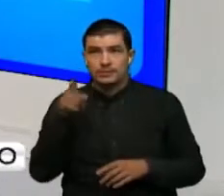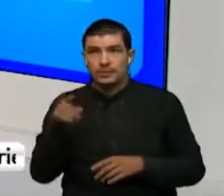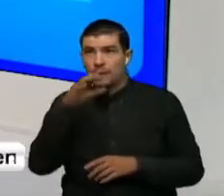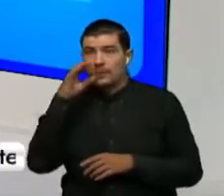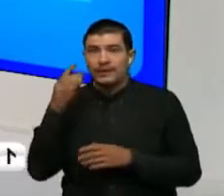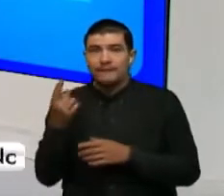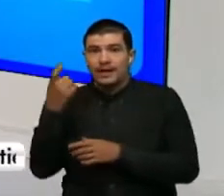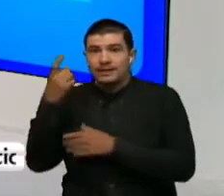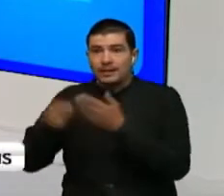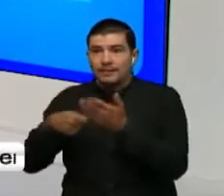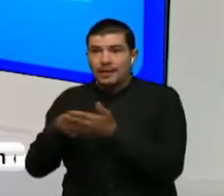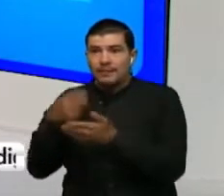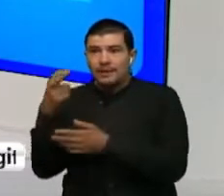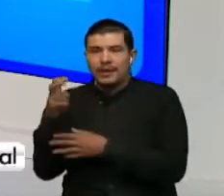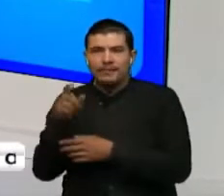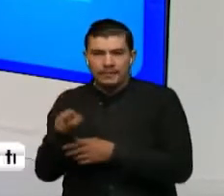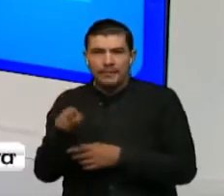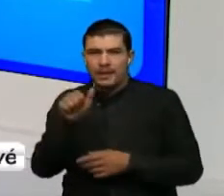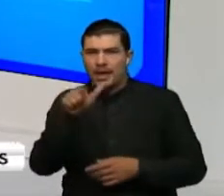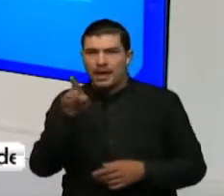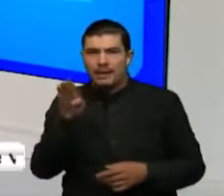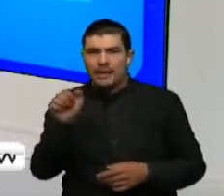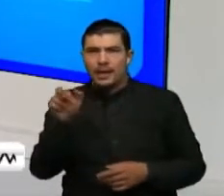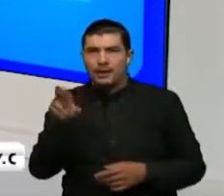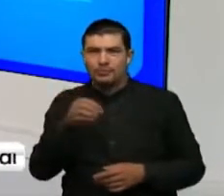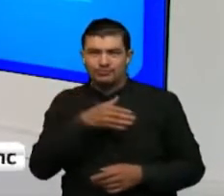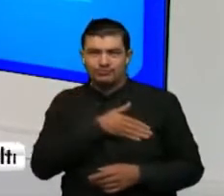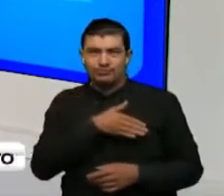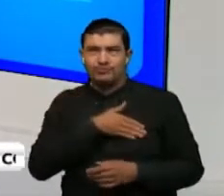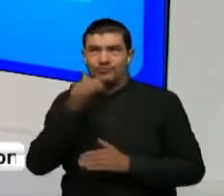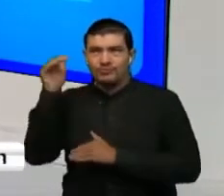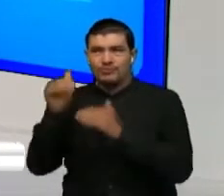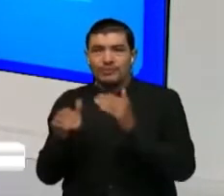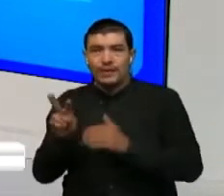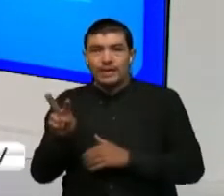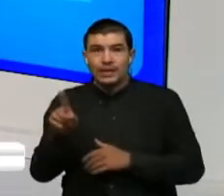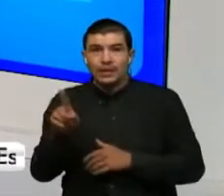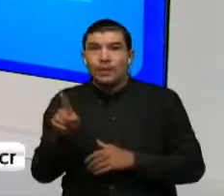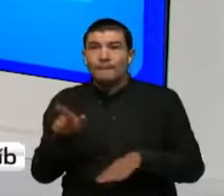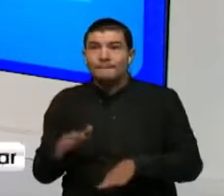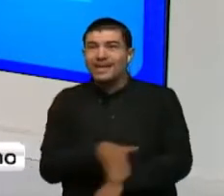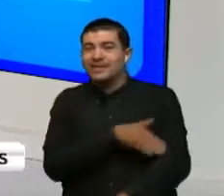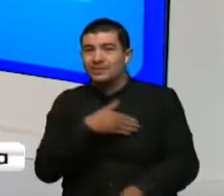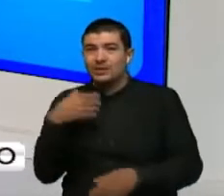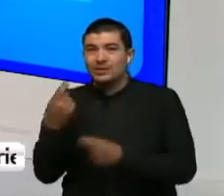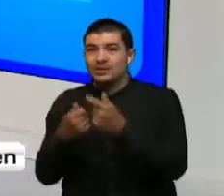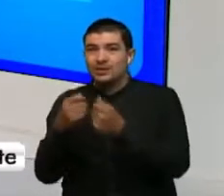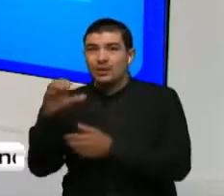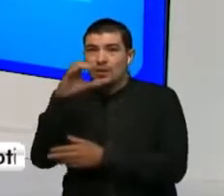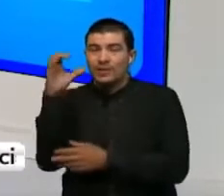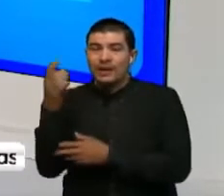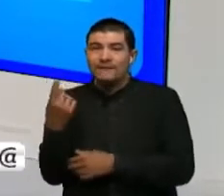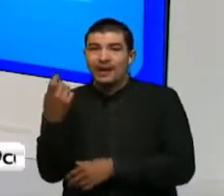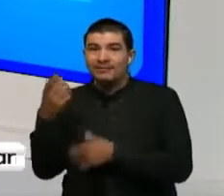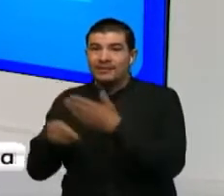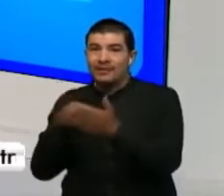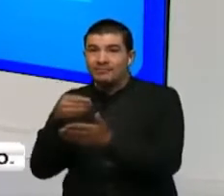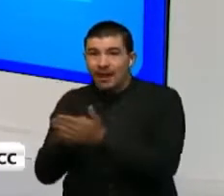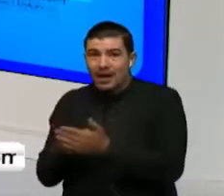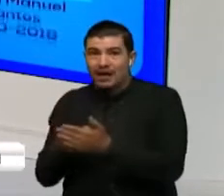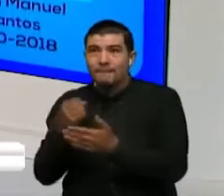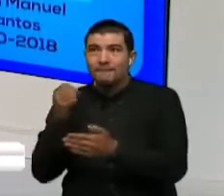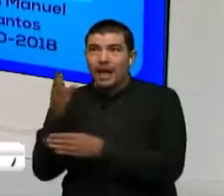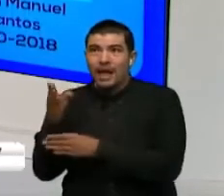déficit fiscal. Álvaro Uribe Vélez dejó un déficit de 21 billones de pesos entre el 2002 y 2010.